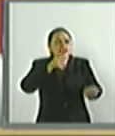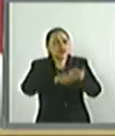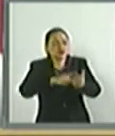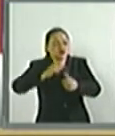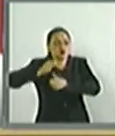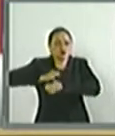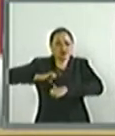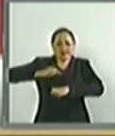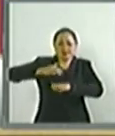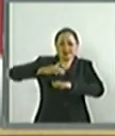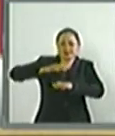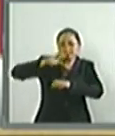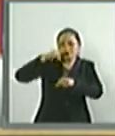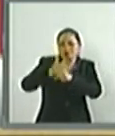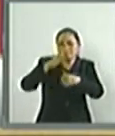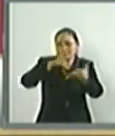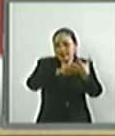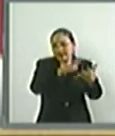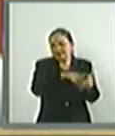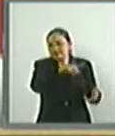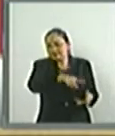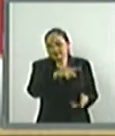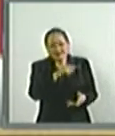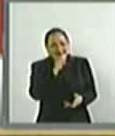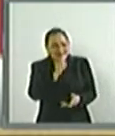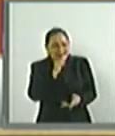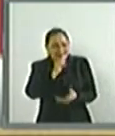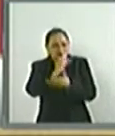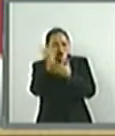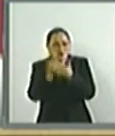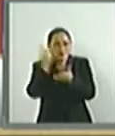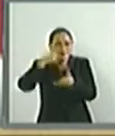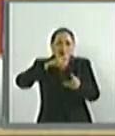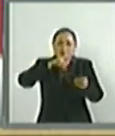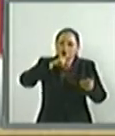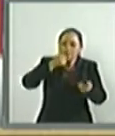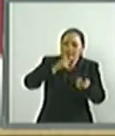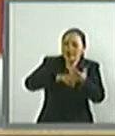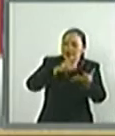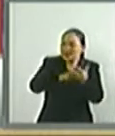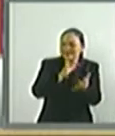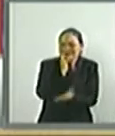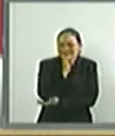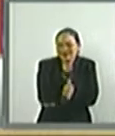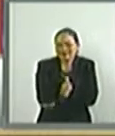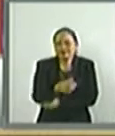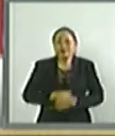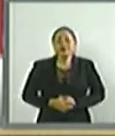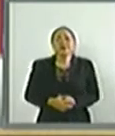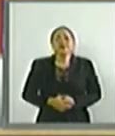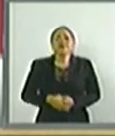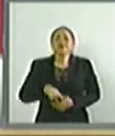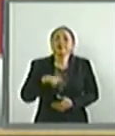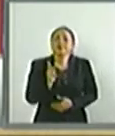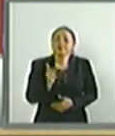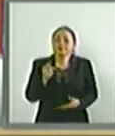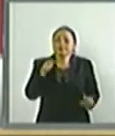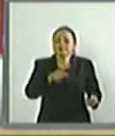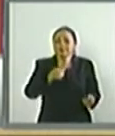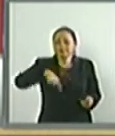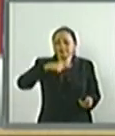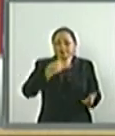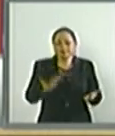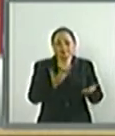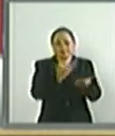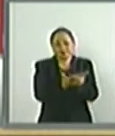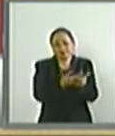de lado la oportunidad de una mejora permanente y una mejora específica en cada uno de estos rubros. Sin embargo, quienes estamos